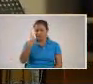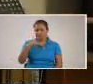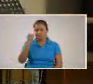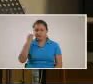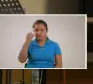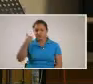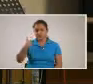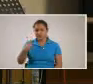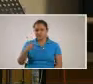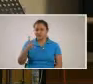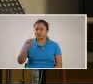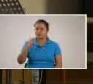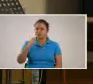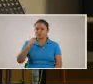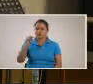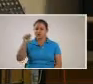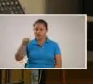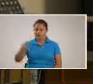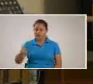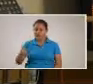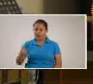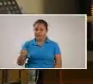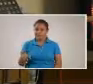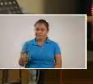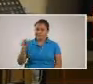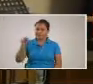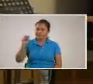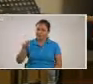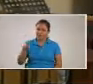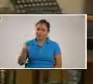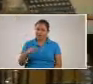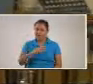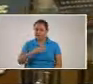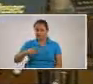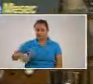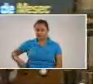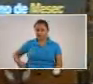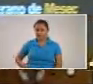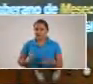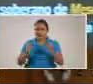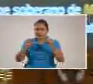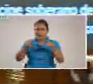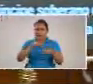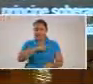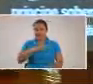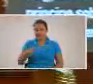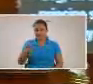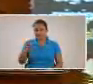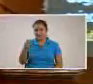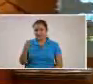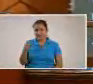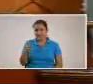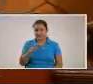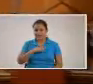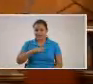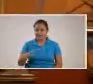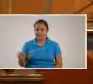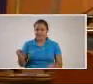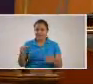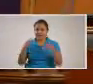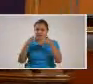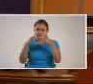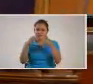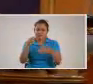actual presidente, Vladimir Putin, sino que él puede ser el que está ocupando ahorita ese